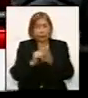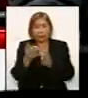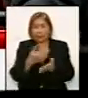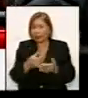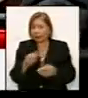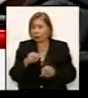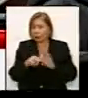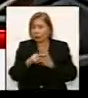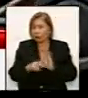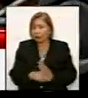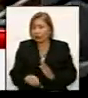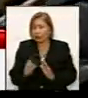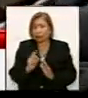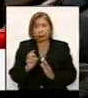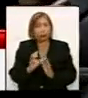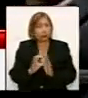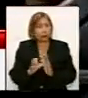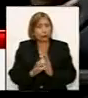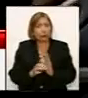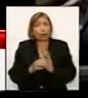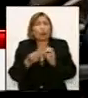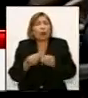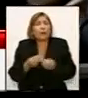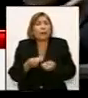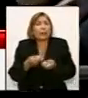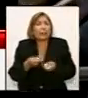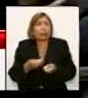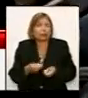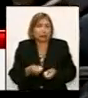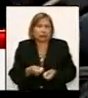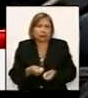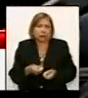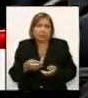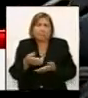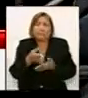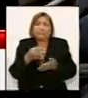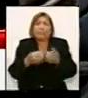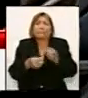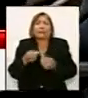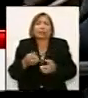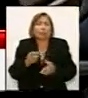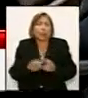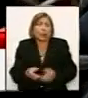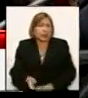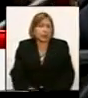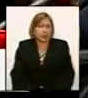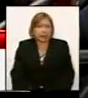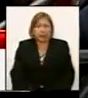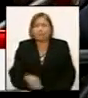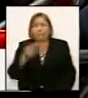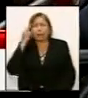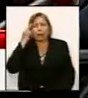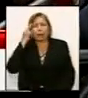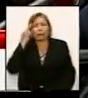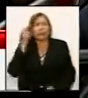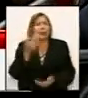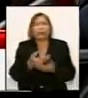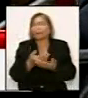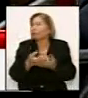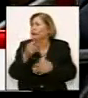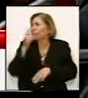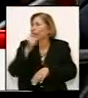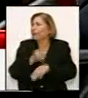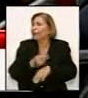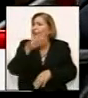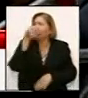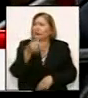inconstitucional. ¿Cómo puede haber un auto de ejecución a favor de particulares? Por eso que los denunciantes no tenían